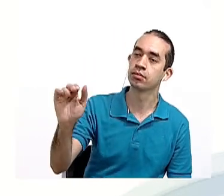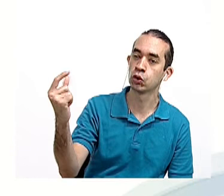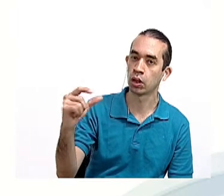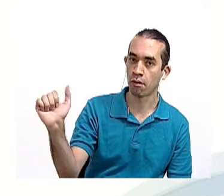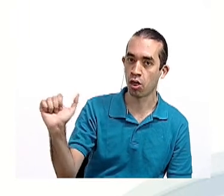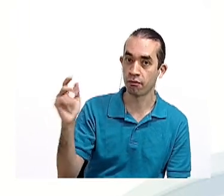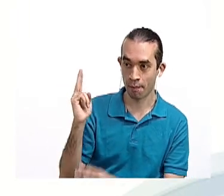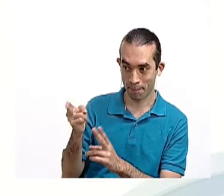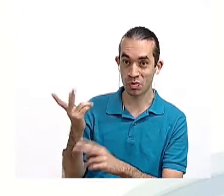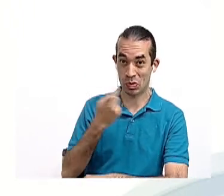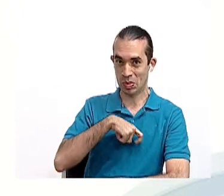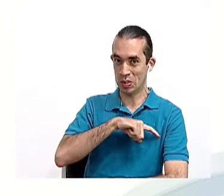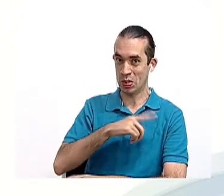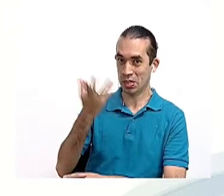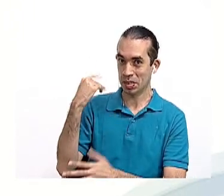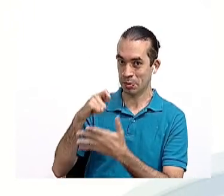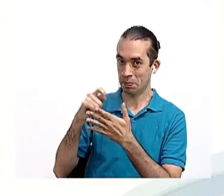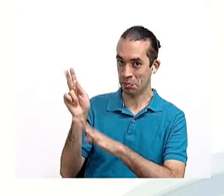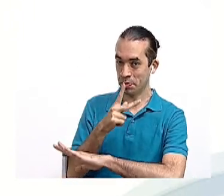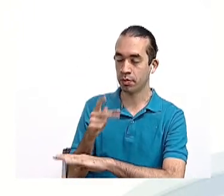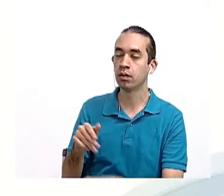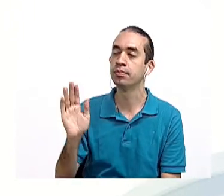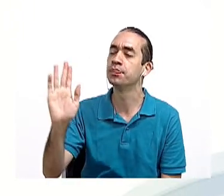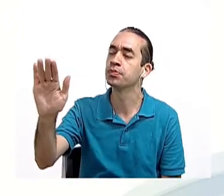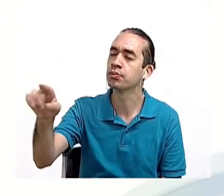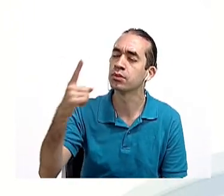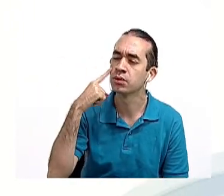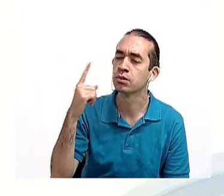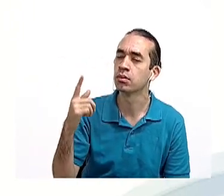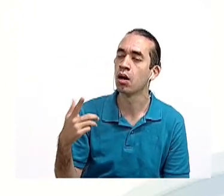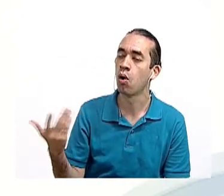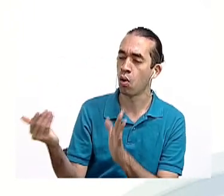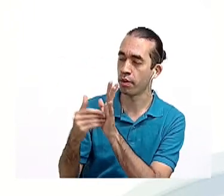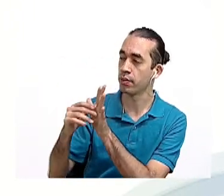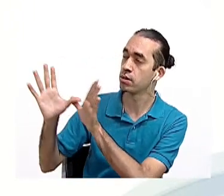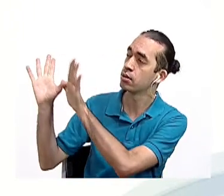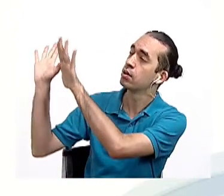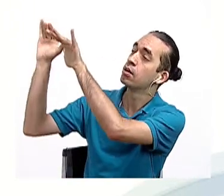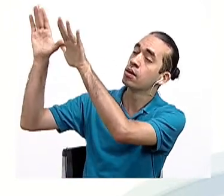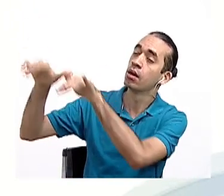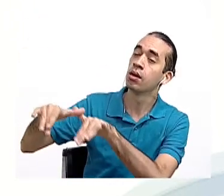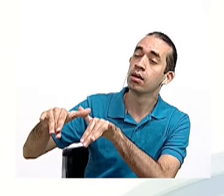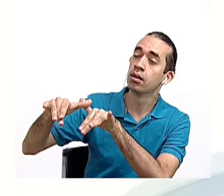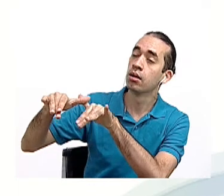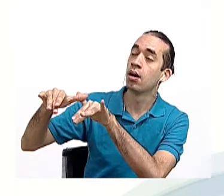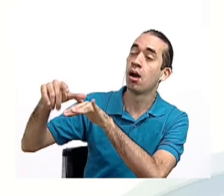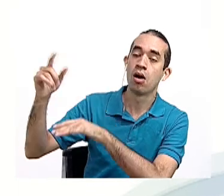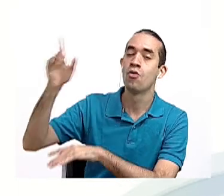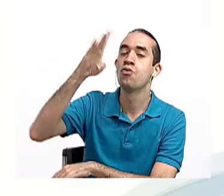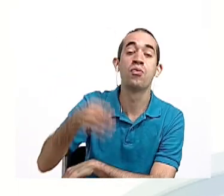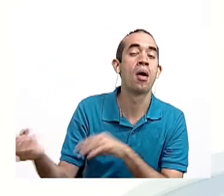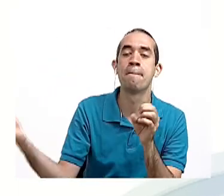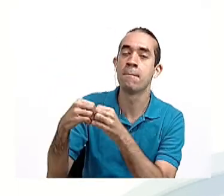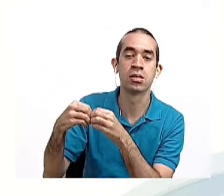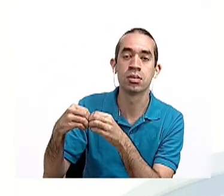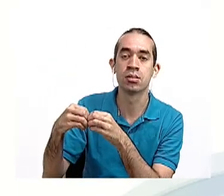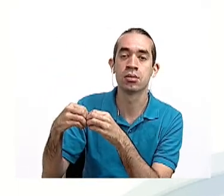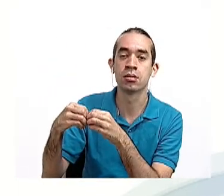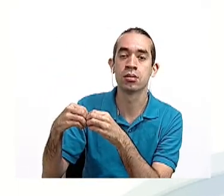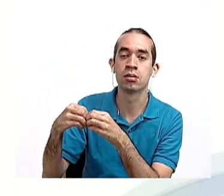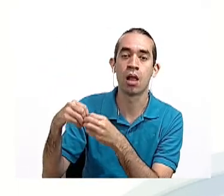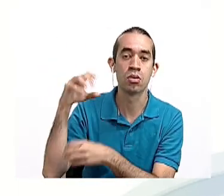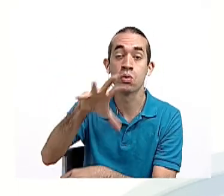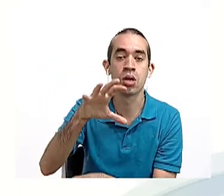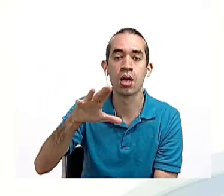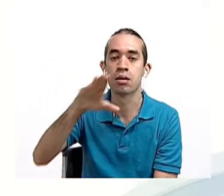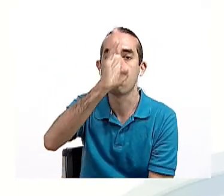no van a volver las golondrinas, ni aún las pertinaces, las del balcón, las tuyas. Vean qué interesante, en